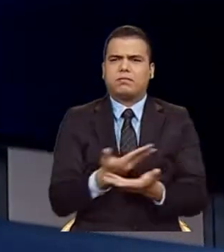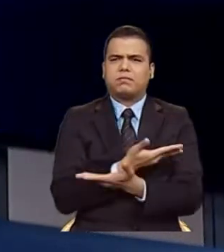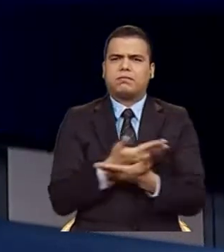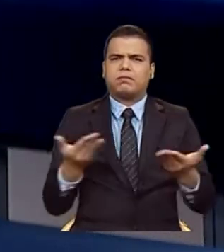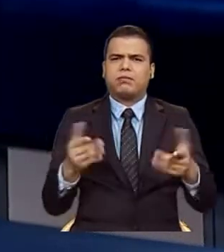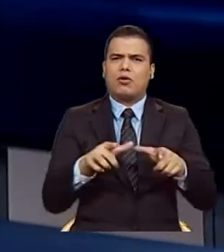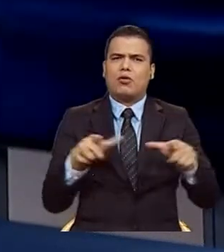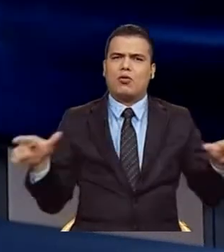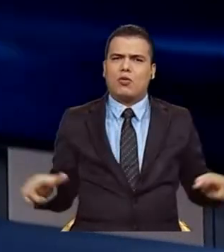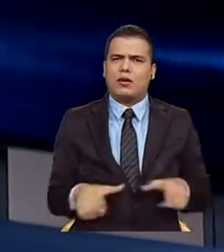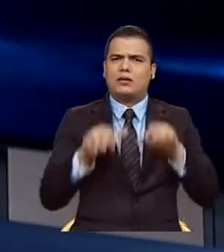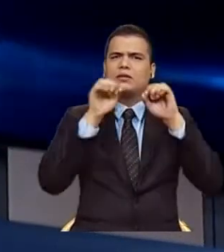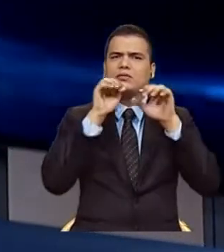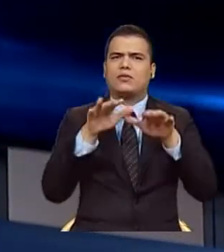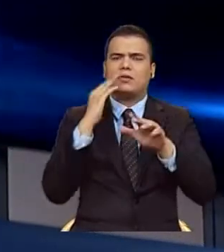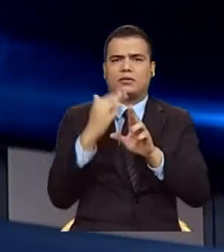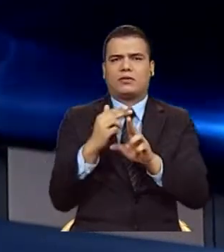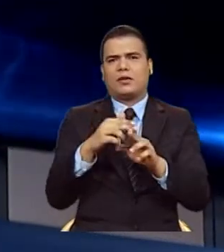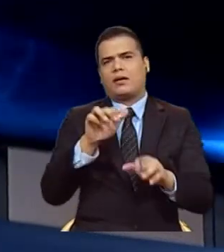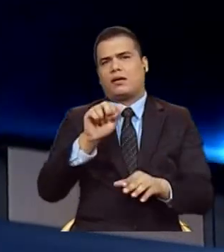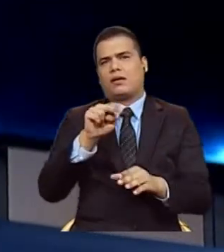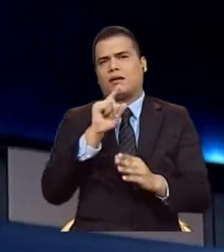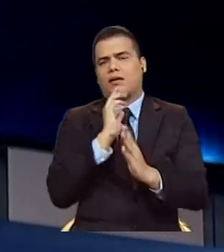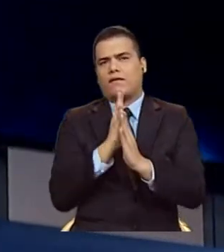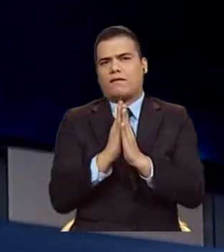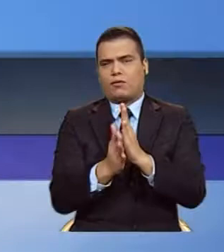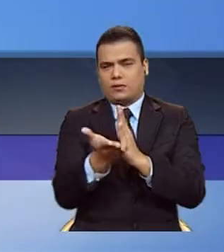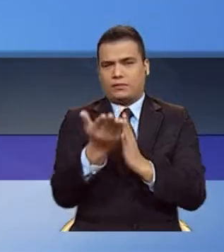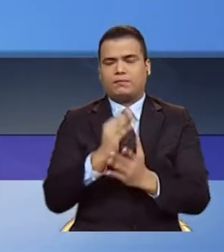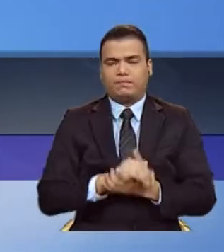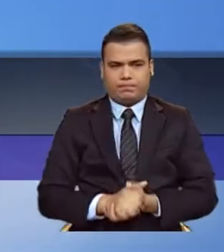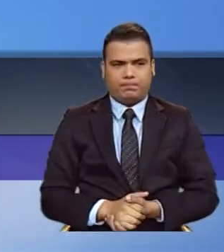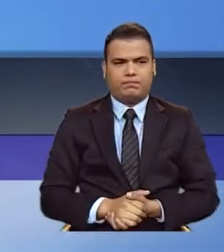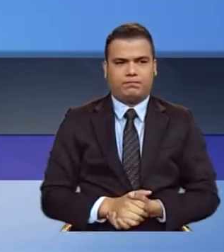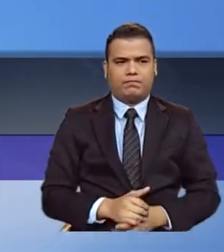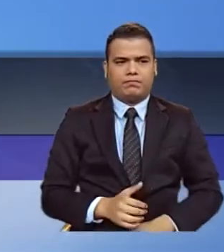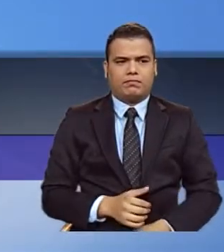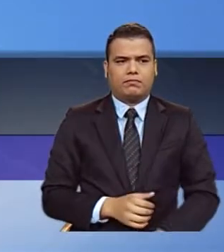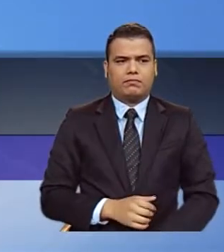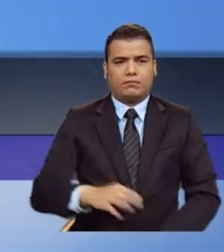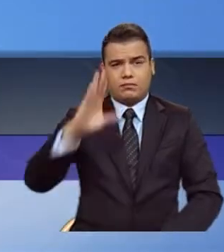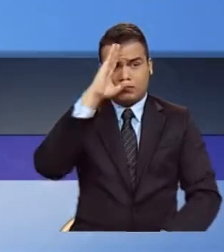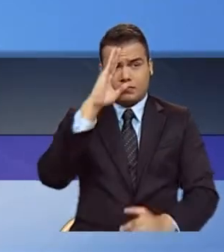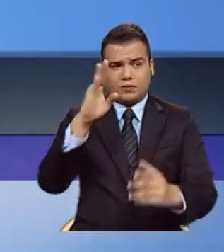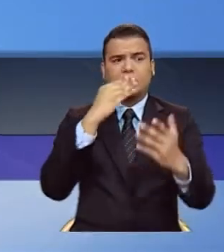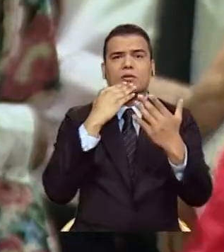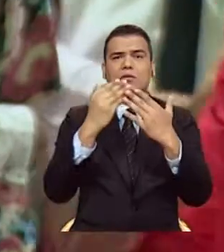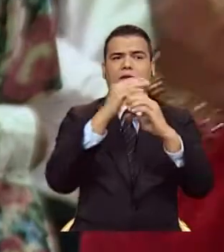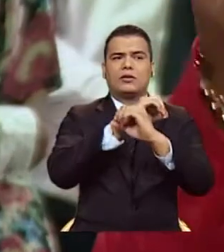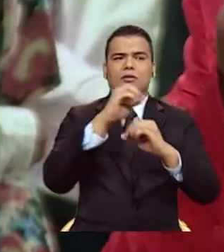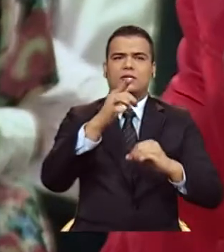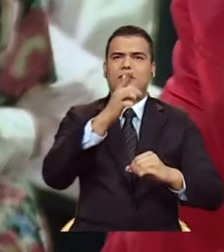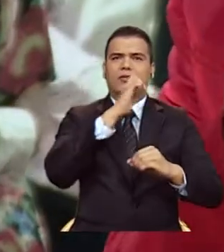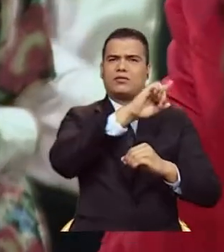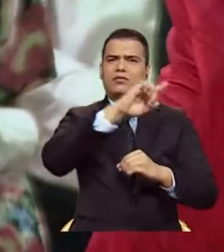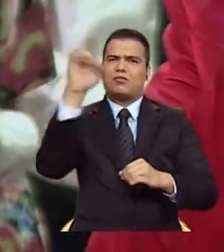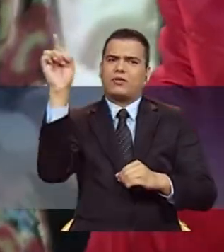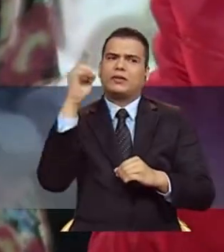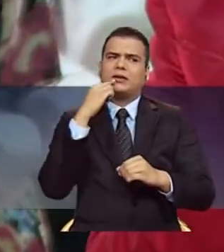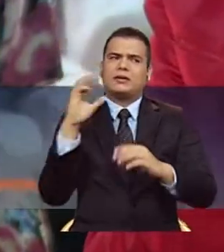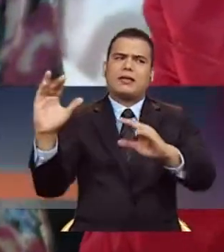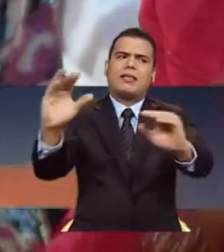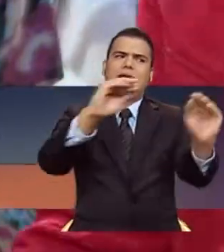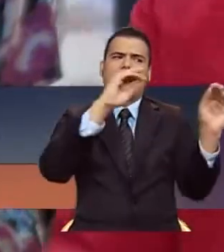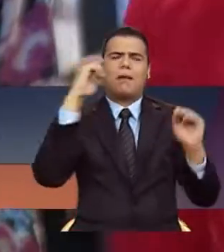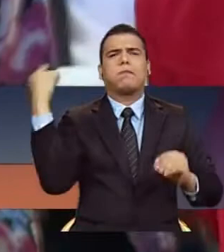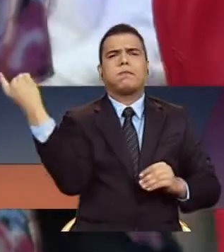públicos con Ana Montaño. Ana, buenas noches. Muy buenas noches, pues miren, el tema de la ley seca ha dado mucho de qué hablar y